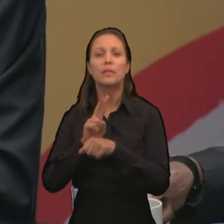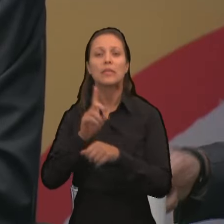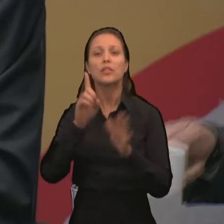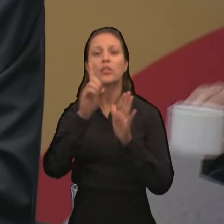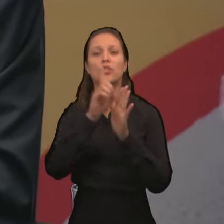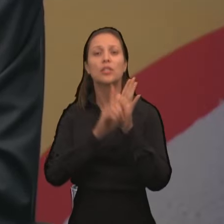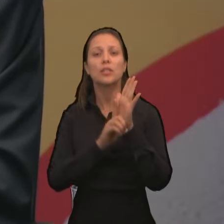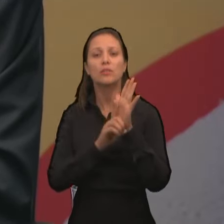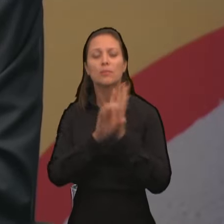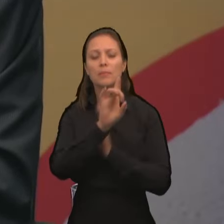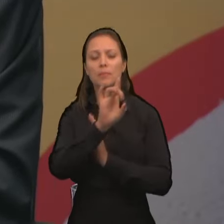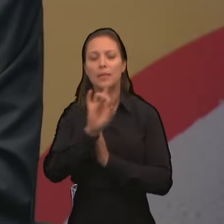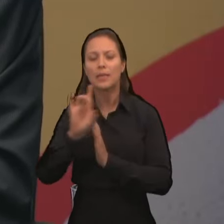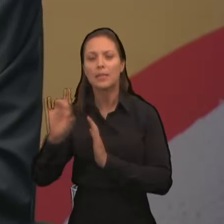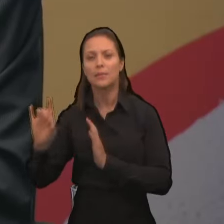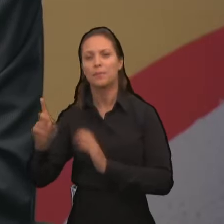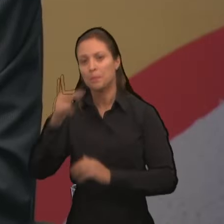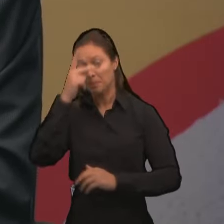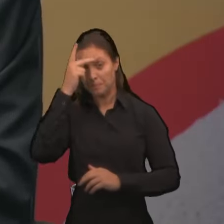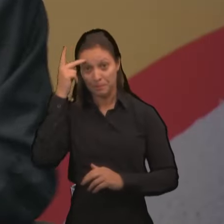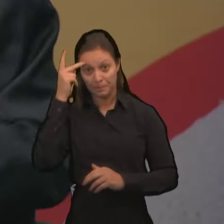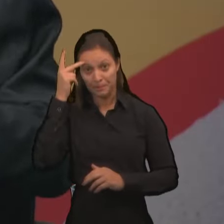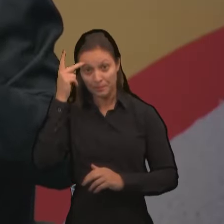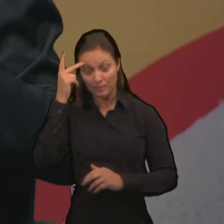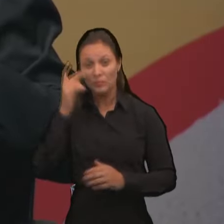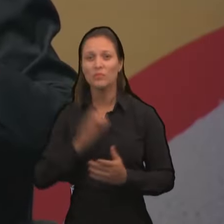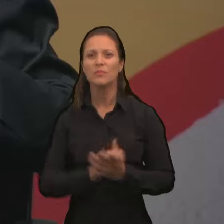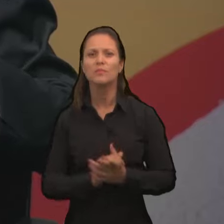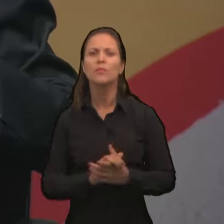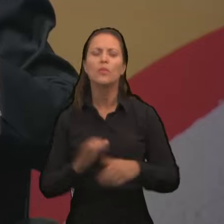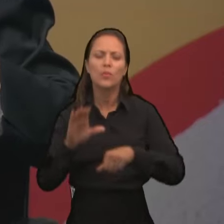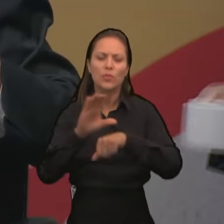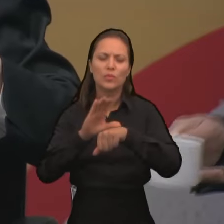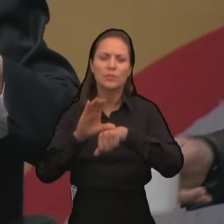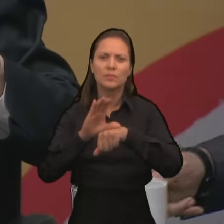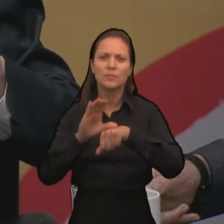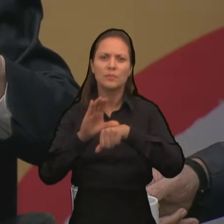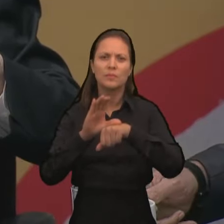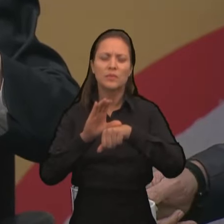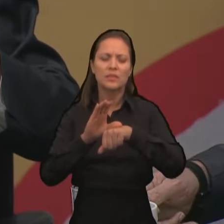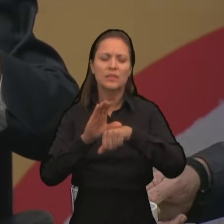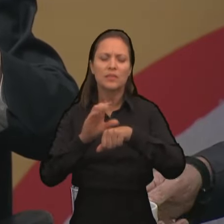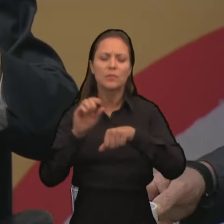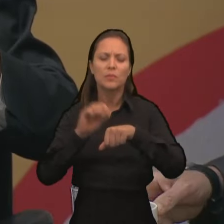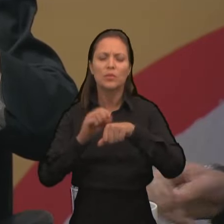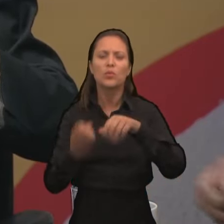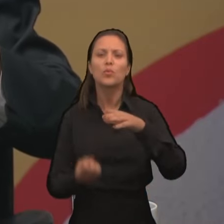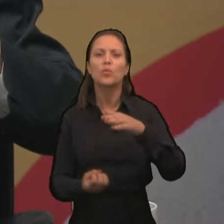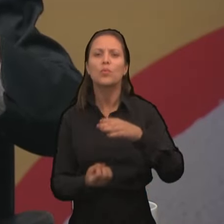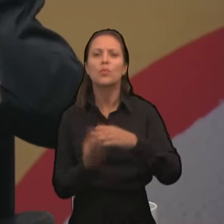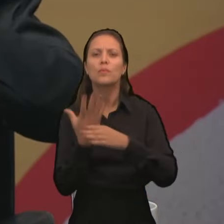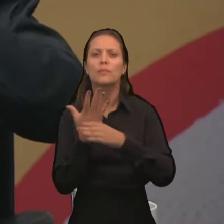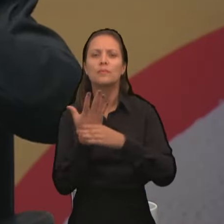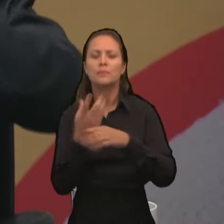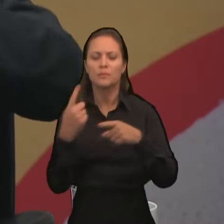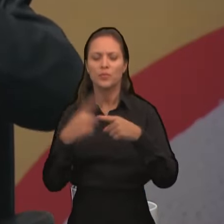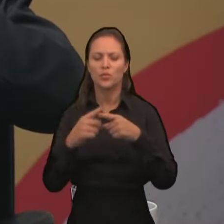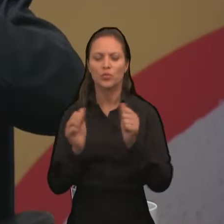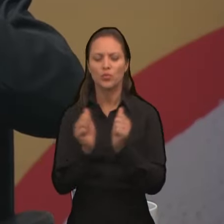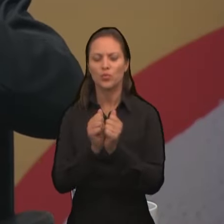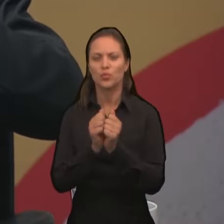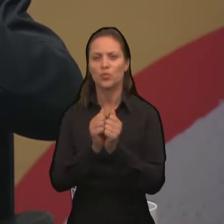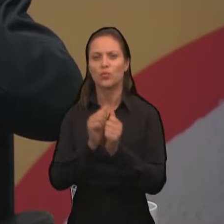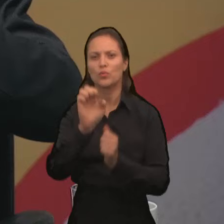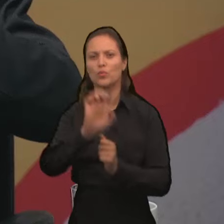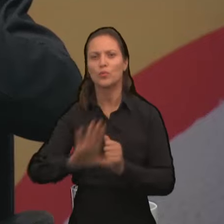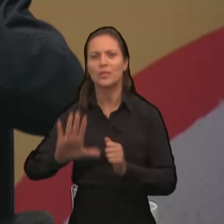derechos individuales frente al Estado. El constitucionalismo se concibió como